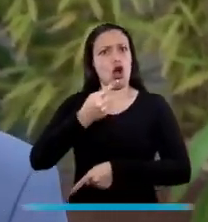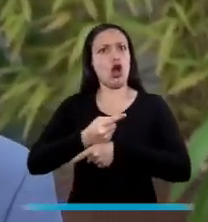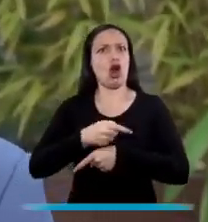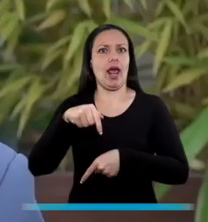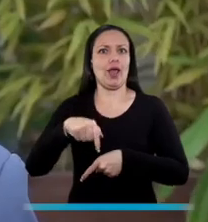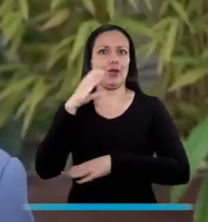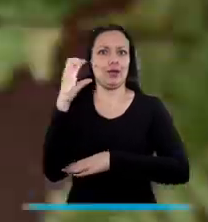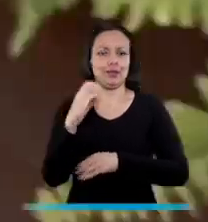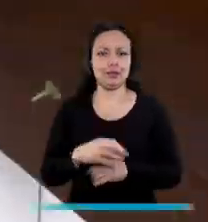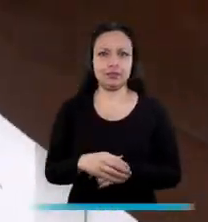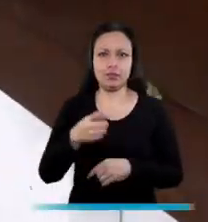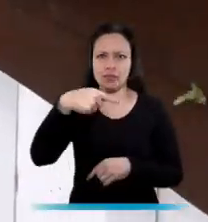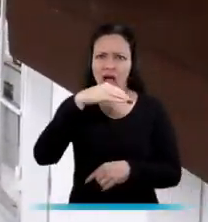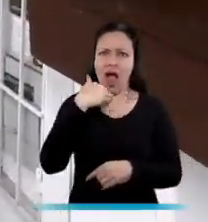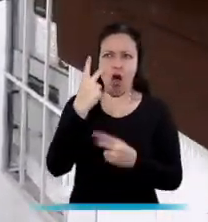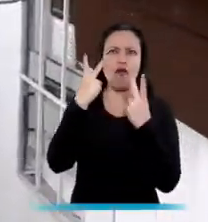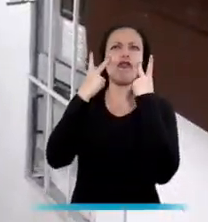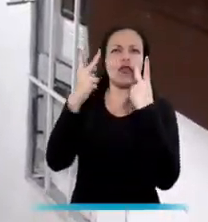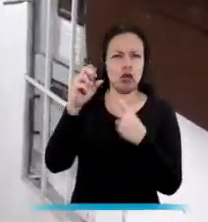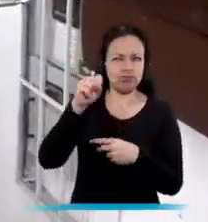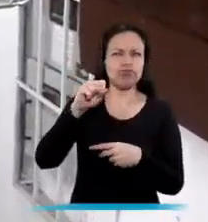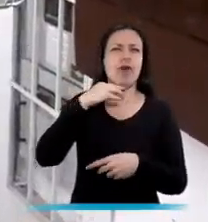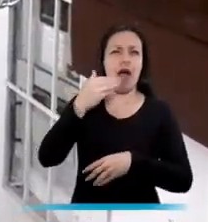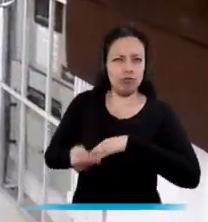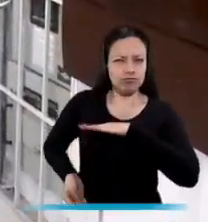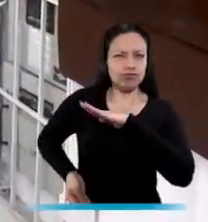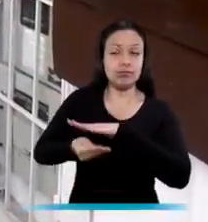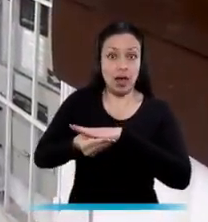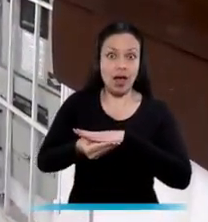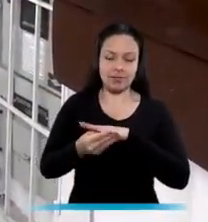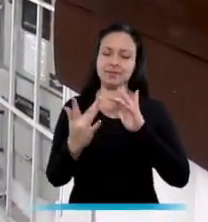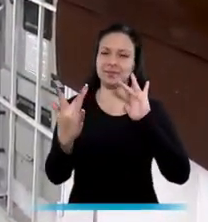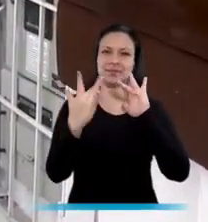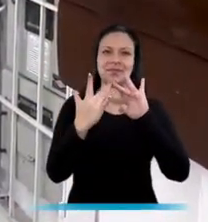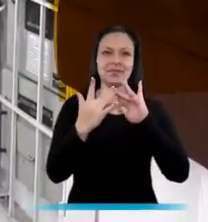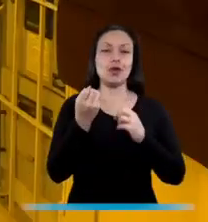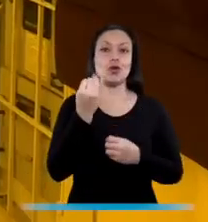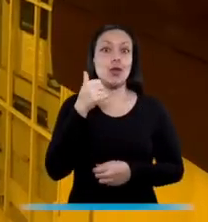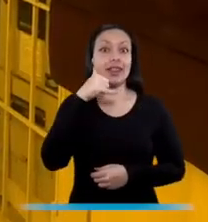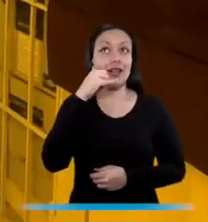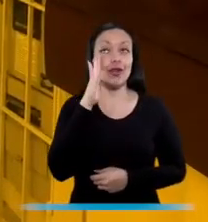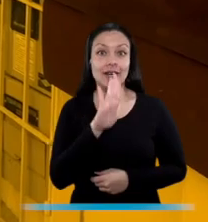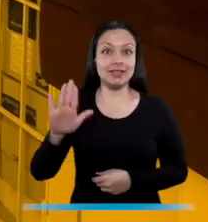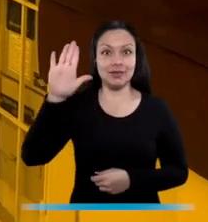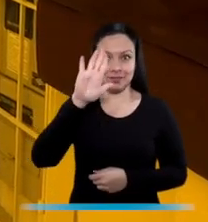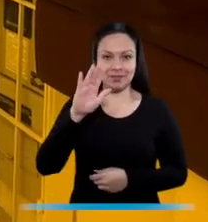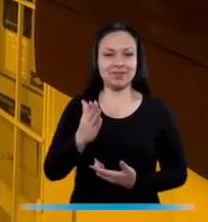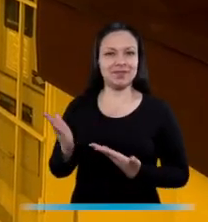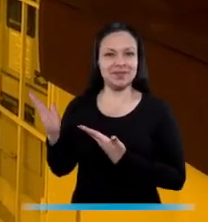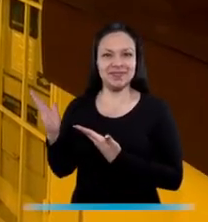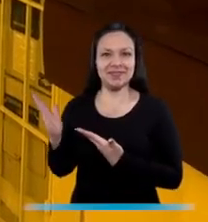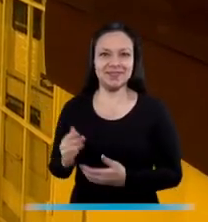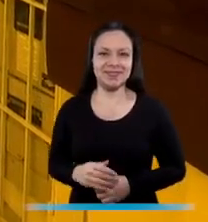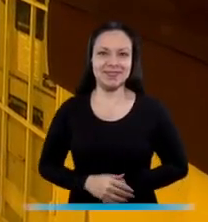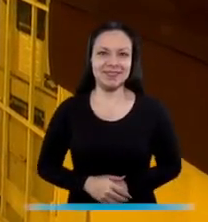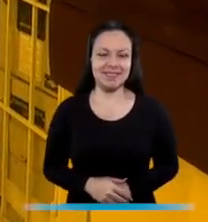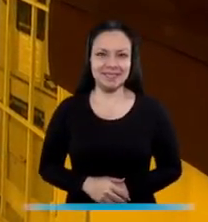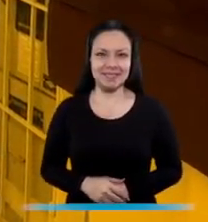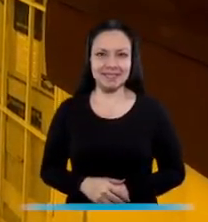en el desarrollo del país. Si conocen de algún caso de aparente corrupción, comuníquense con nosotros a la línea telefónica nacional